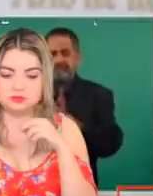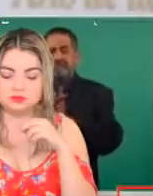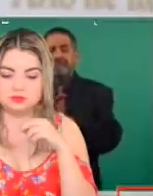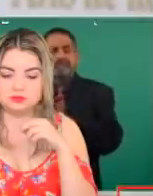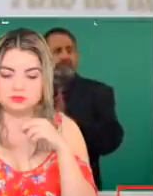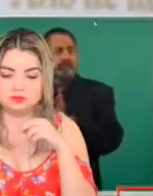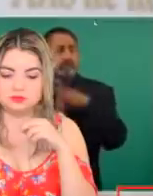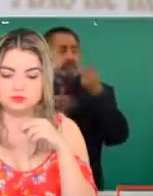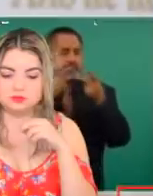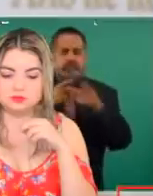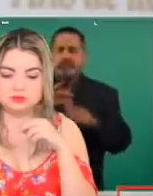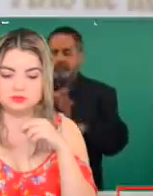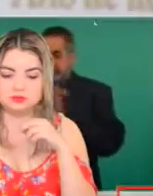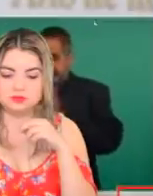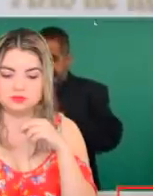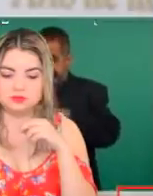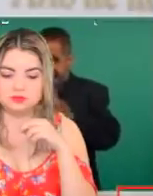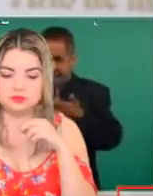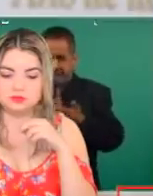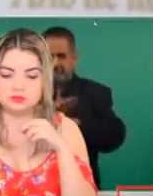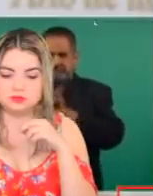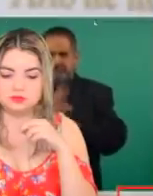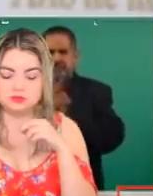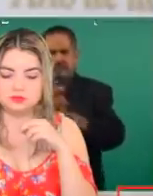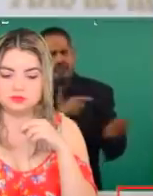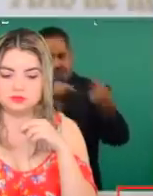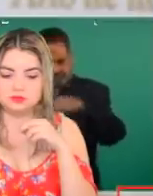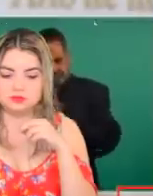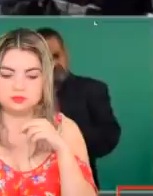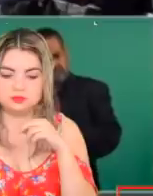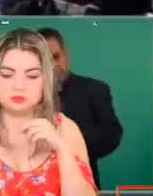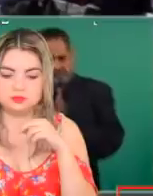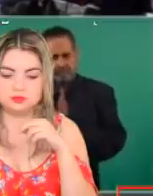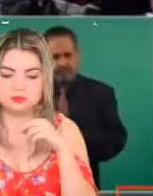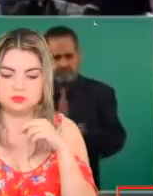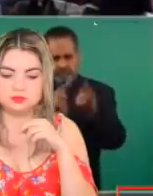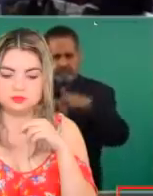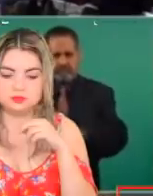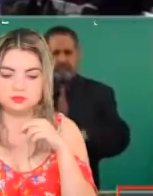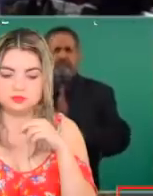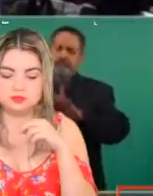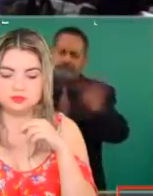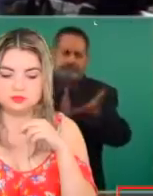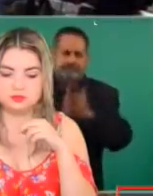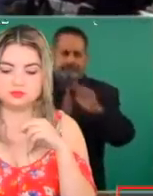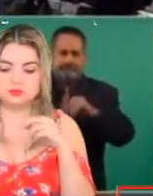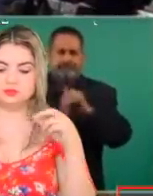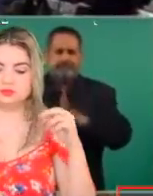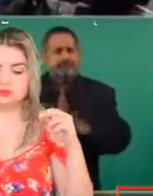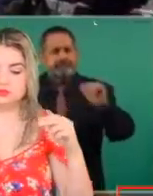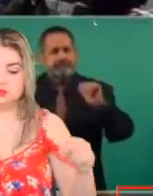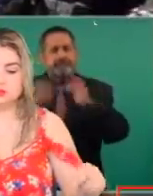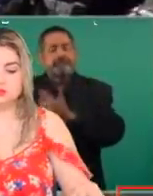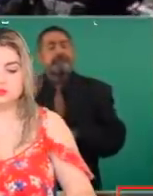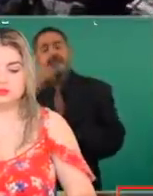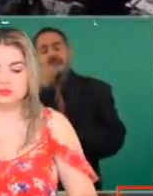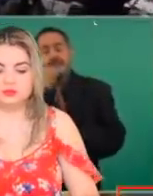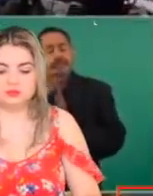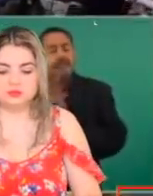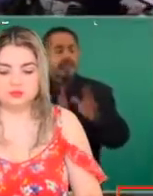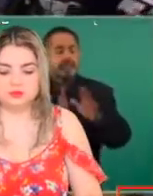Sí, pasando las elecciones, te invitamos a que vengas acá de nuevo. Ya, ahora sí, ya me voy. Es que si